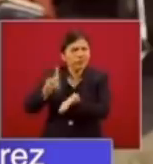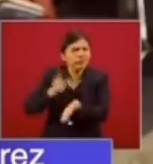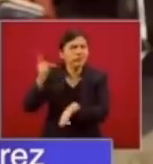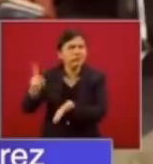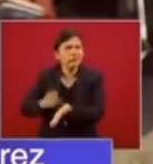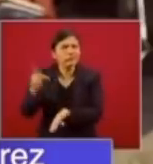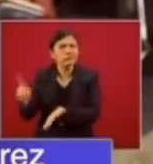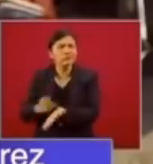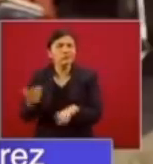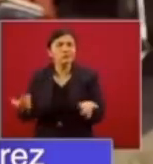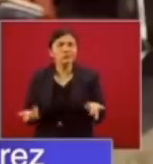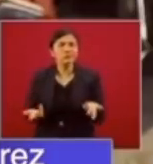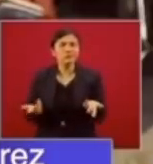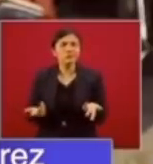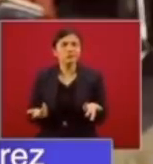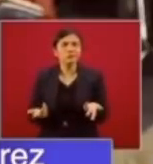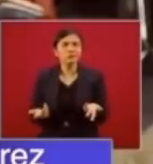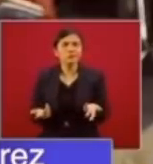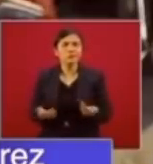y